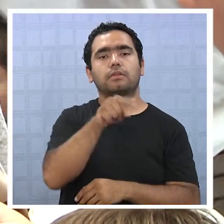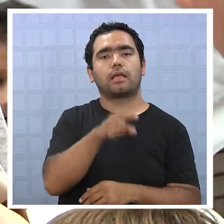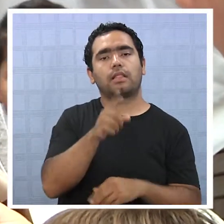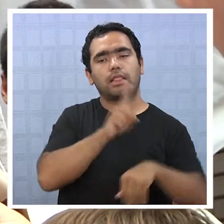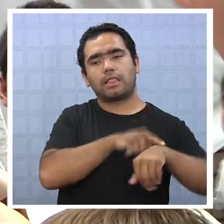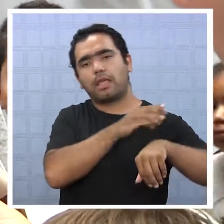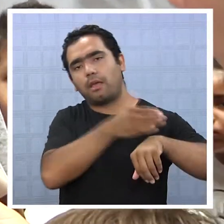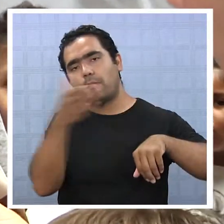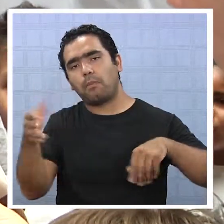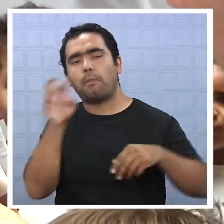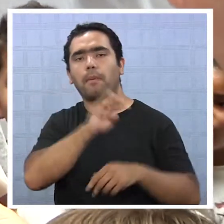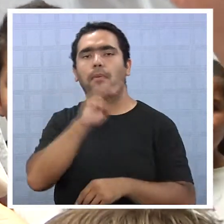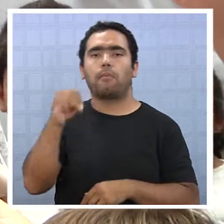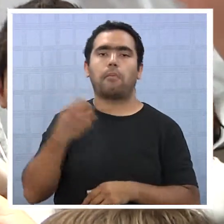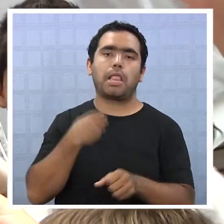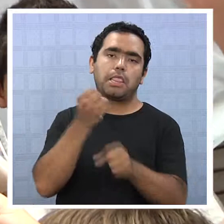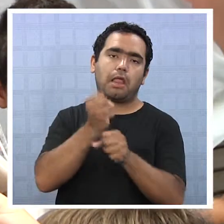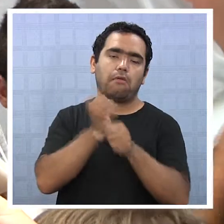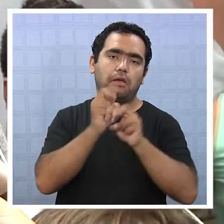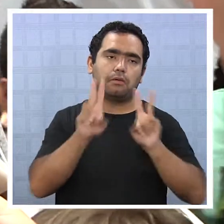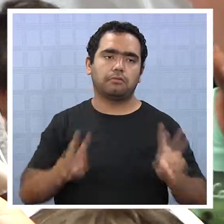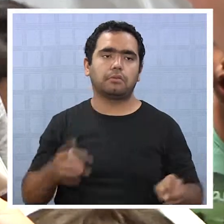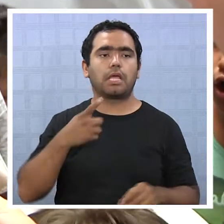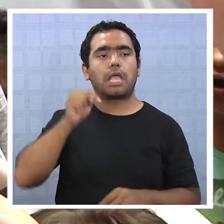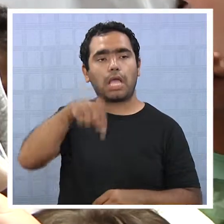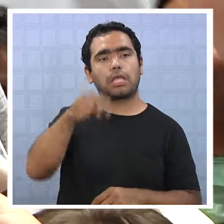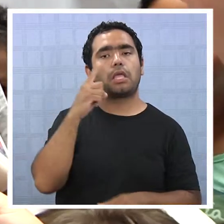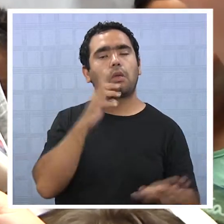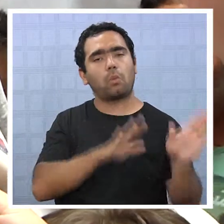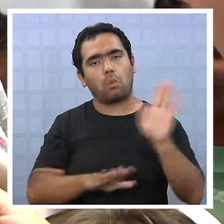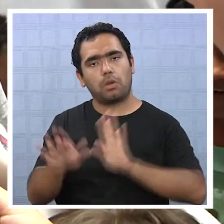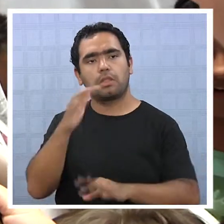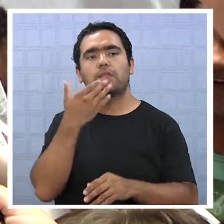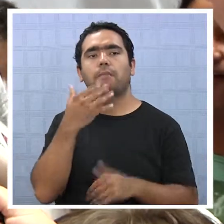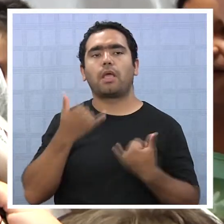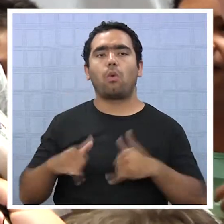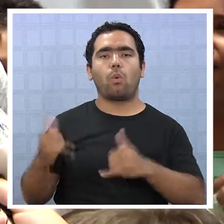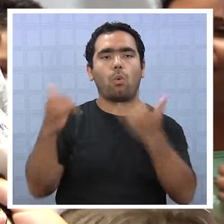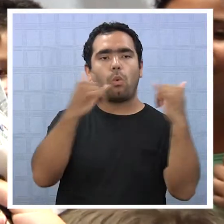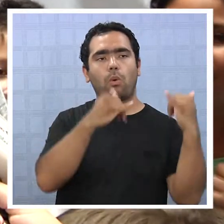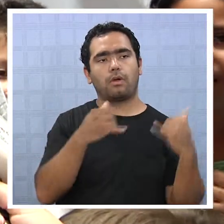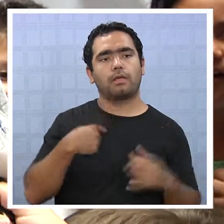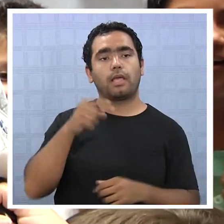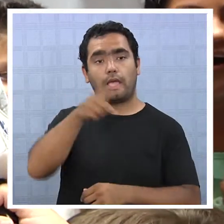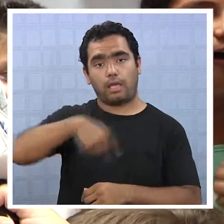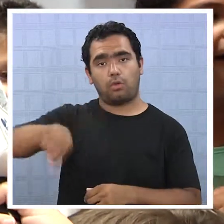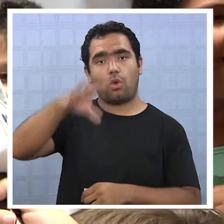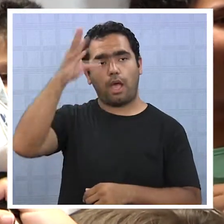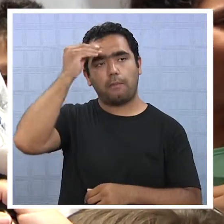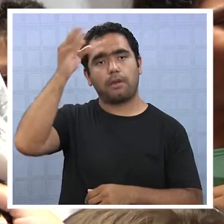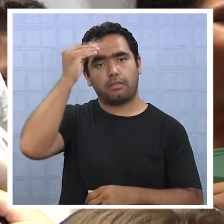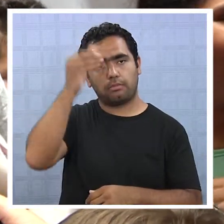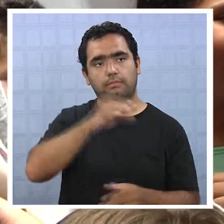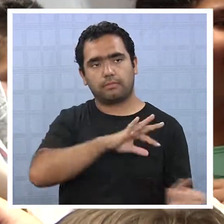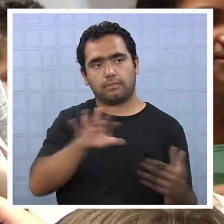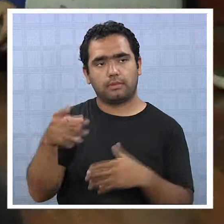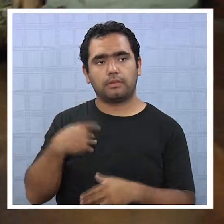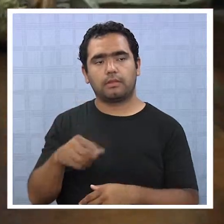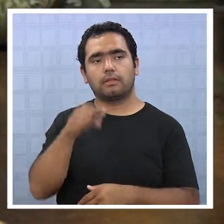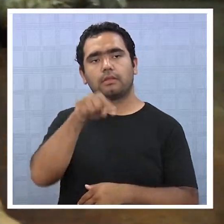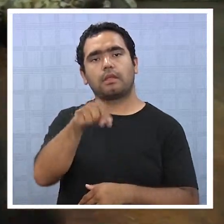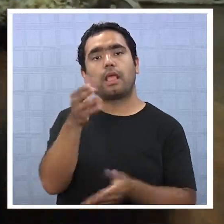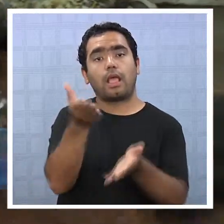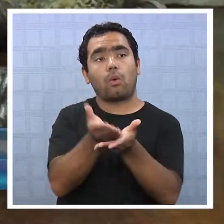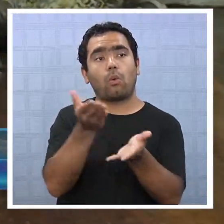extensa que les sirve a los papás para trabajar tranquilamente. Y nosotros, claro, aquí los cuidamos, jugamos con ellos, hacemos de todo, aprenden muchas cosas los chicos.